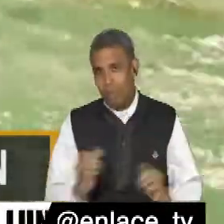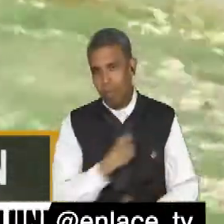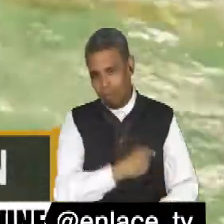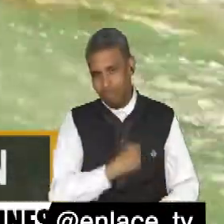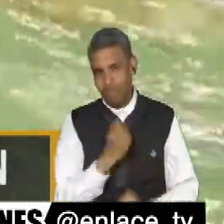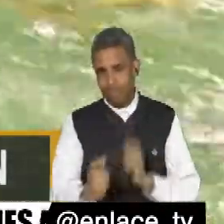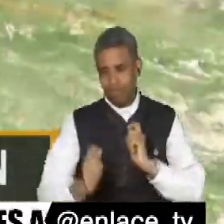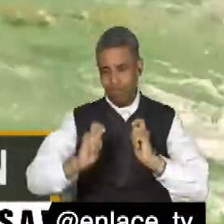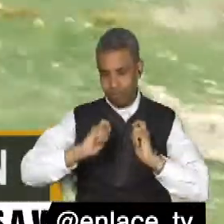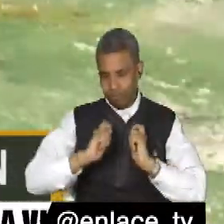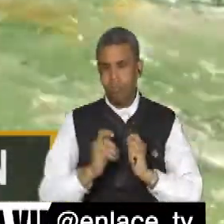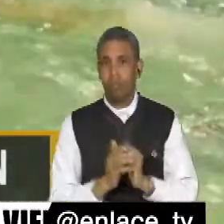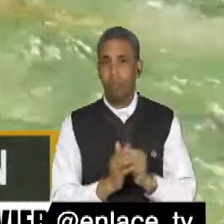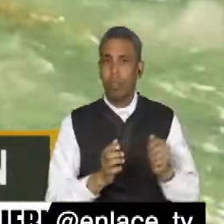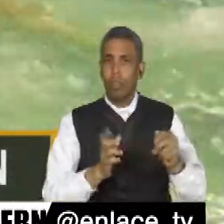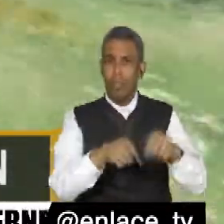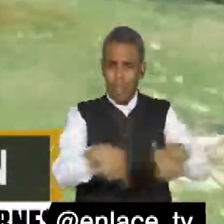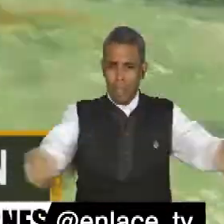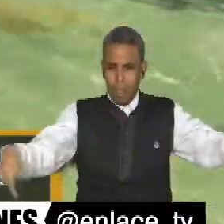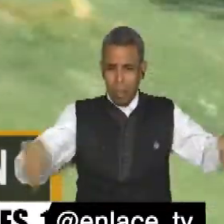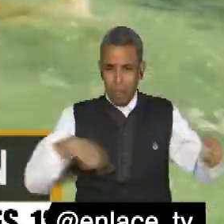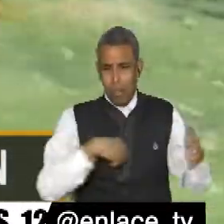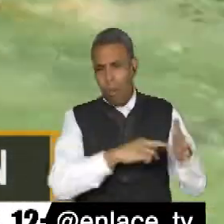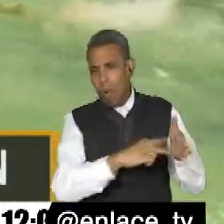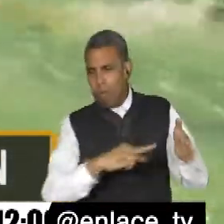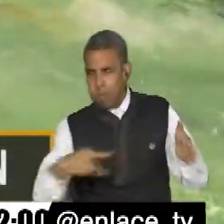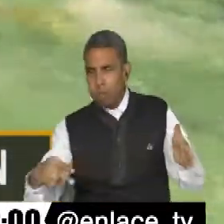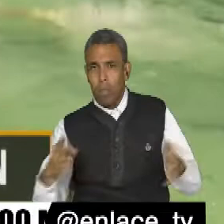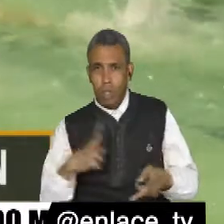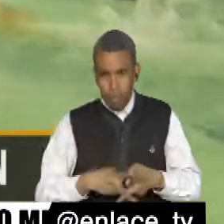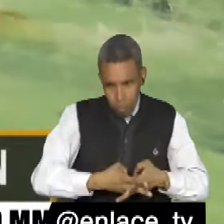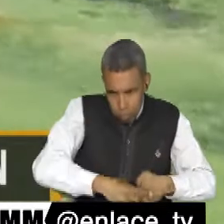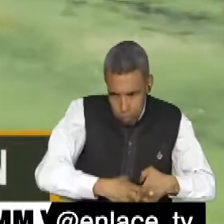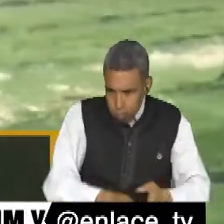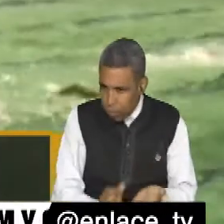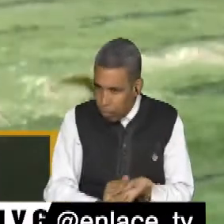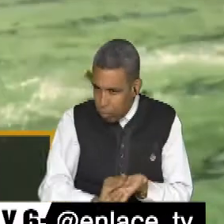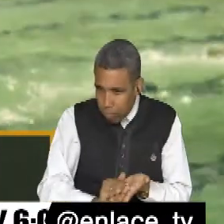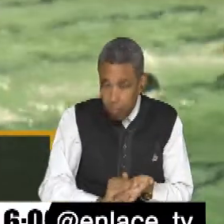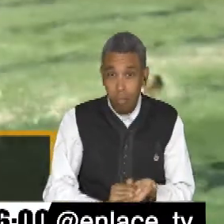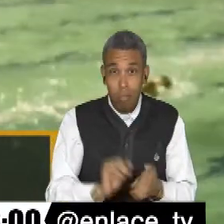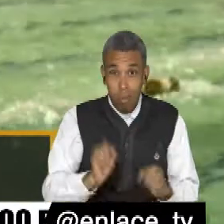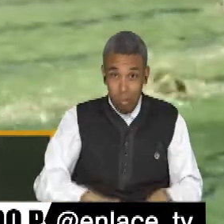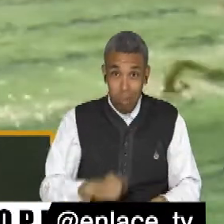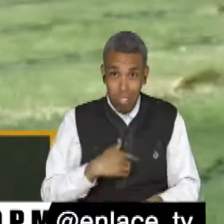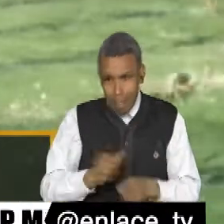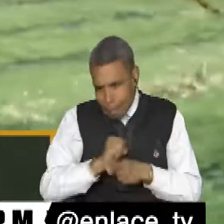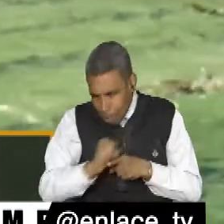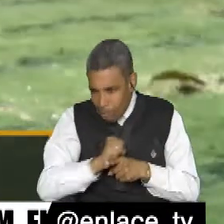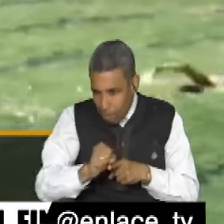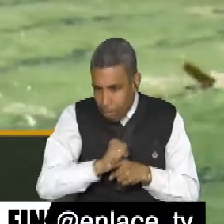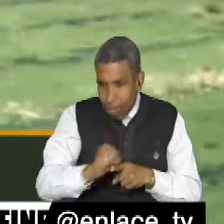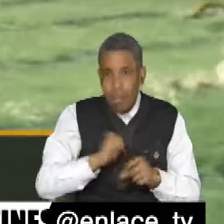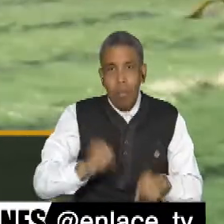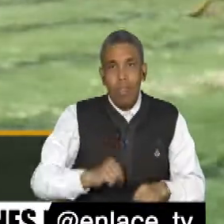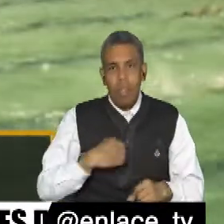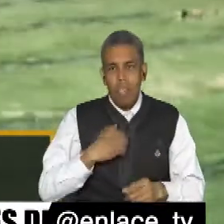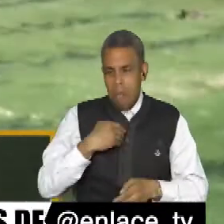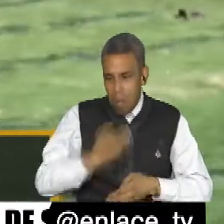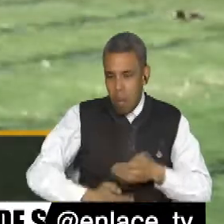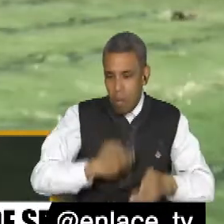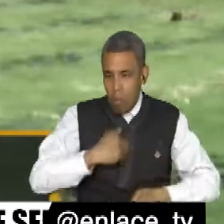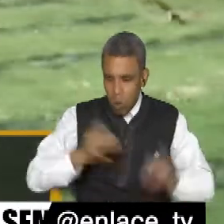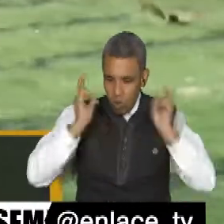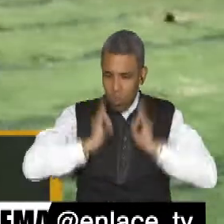también de las piscinas, hacerle mantenimiento a la Olímpica para nosotros irnos preparando y lograr más